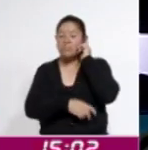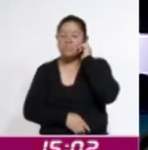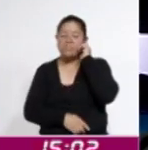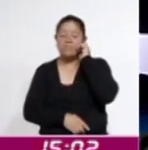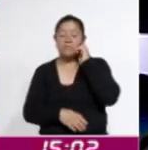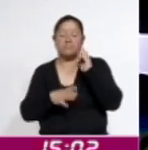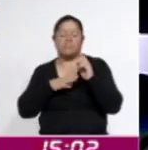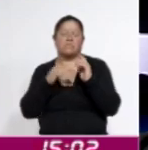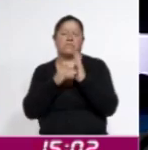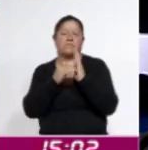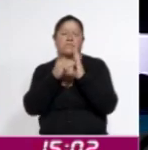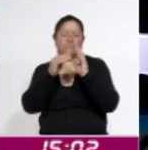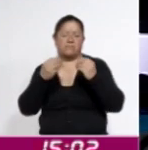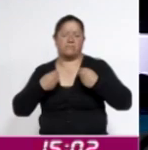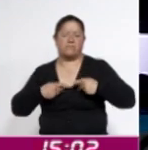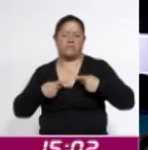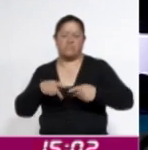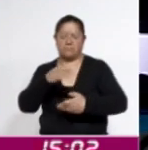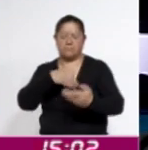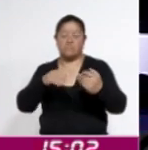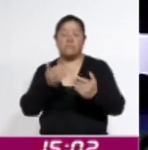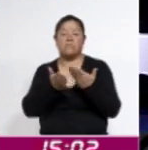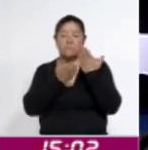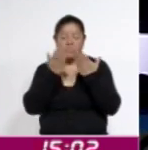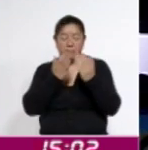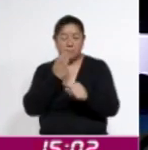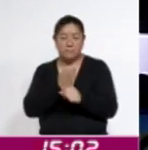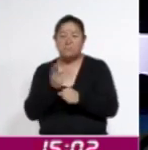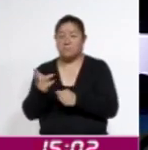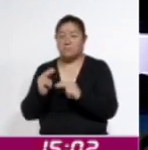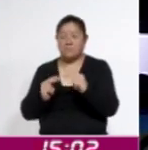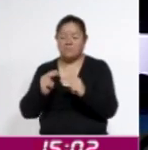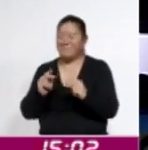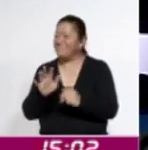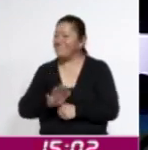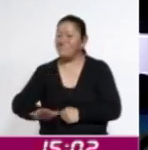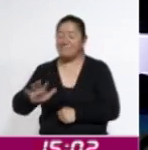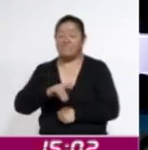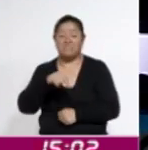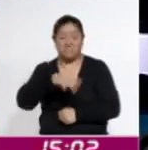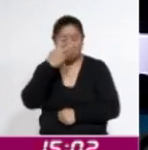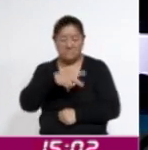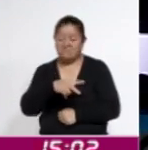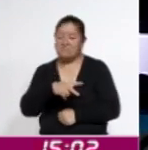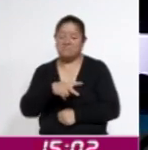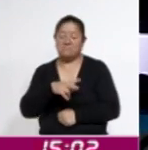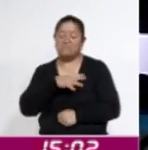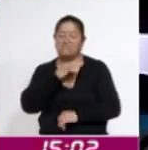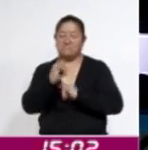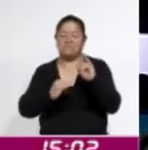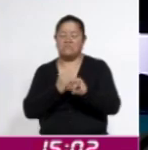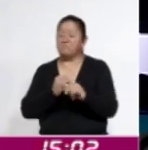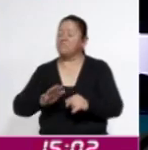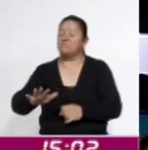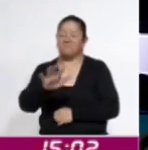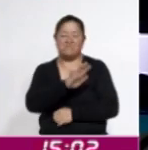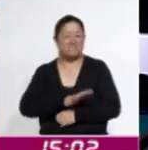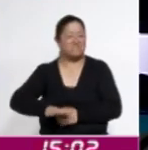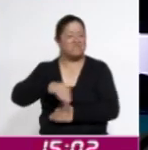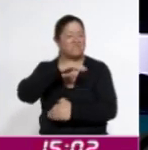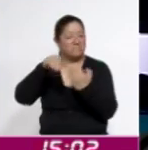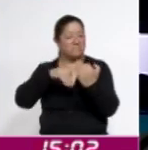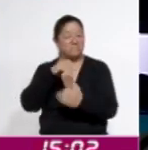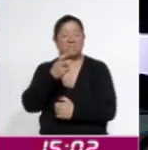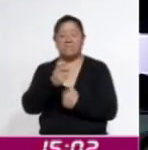a miles de estudiantes prácticamente de todos los niveles educativos, no solo en México, sino en el contexto internacional. Es un problema que